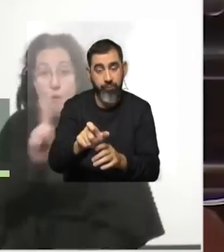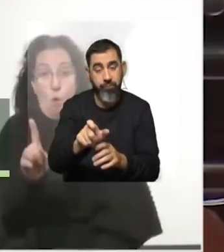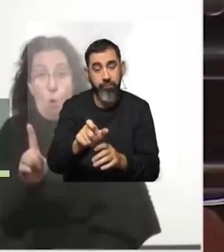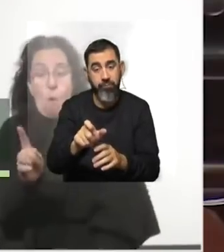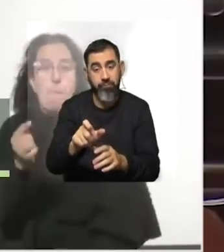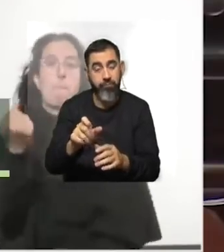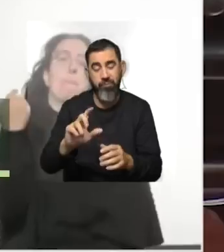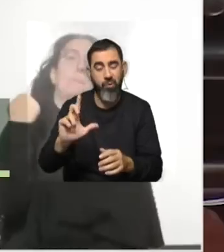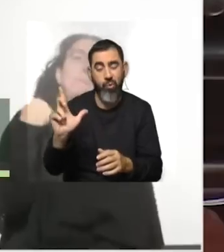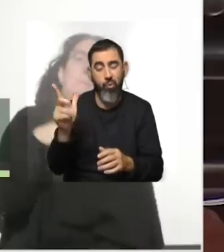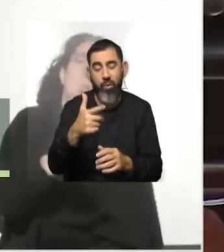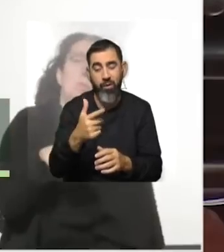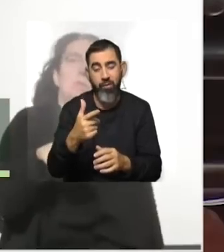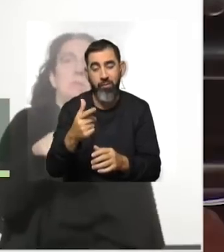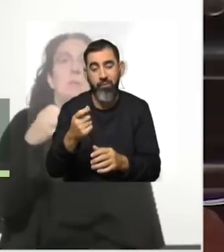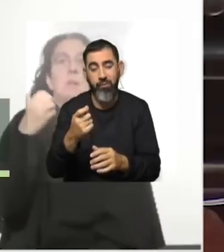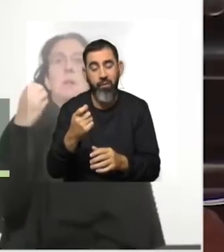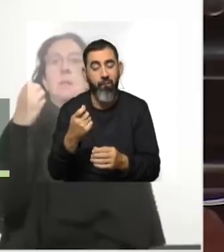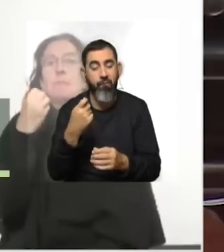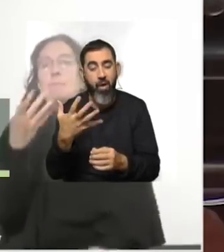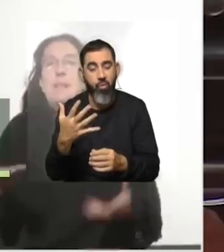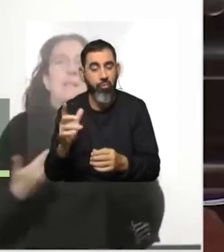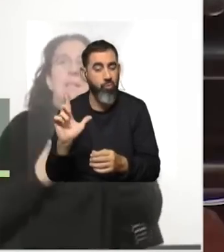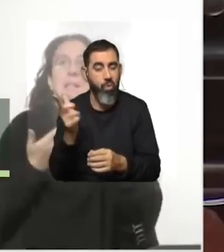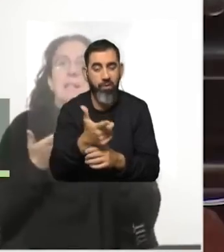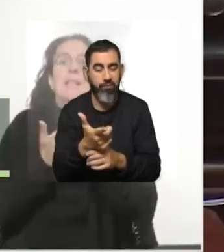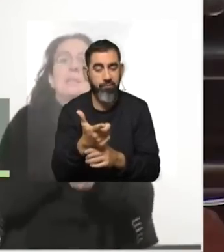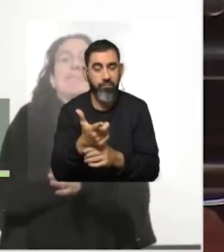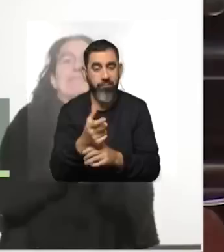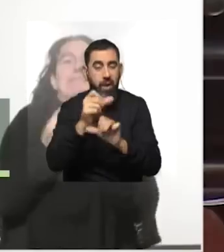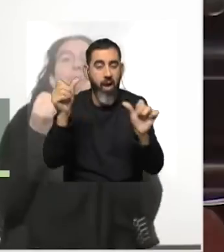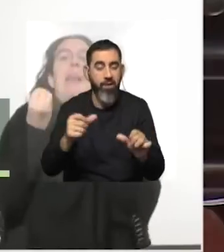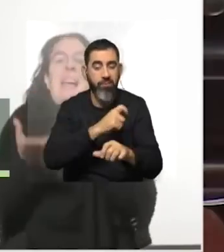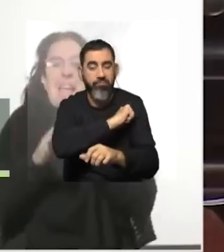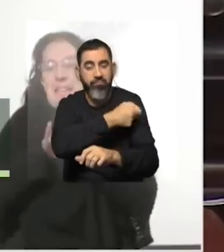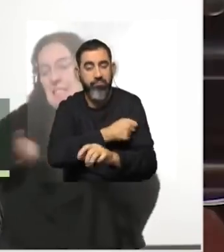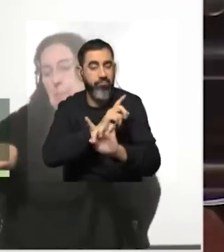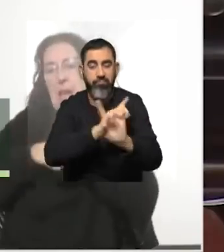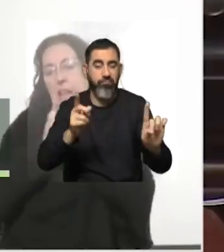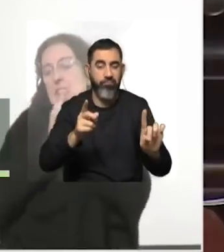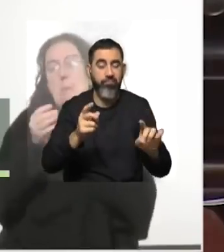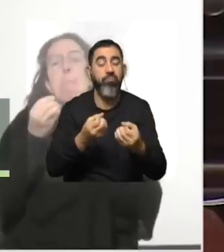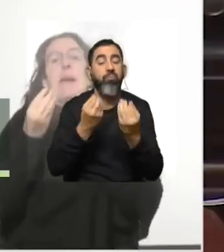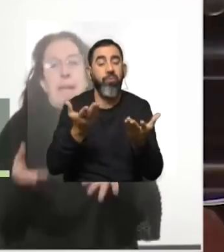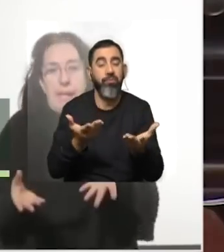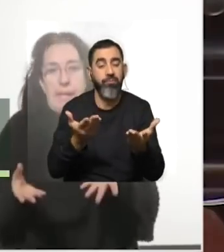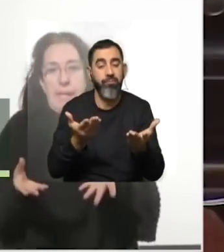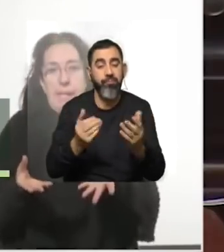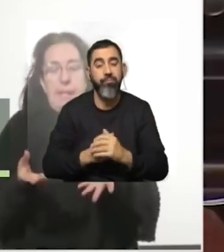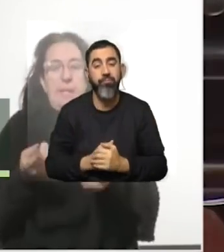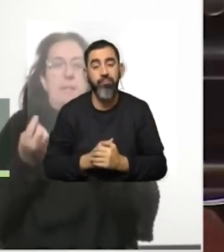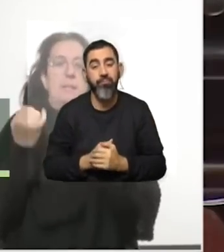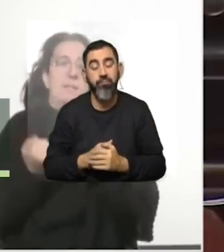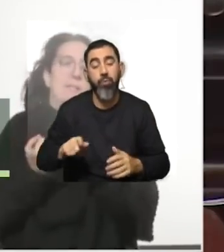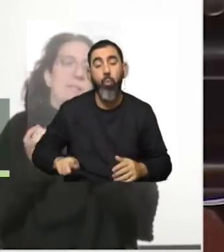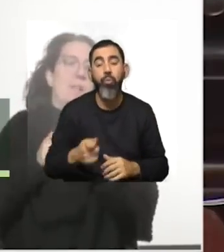pierde su... pierde la motivación el hacer la separación del cargo, porque el